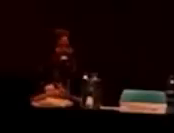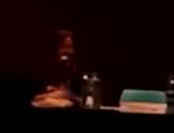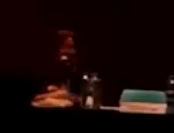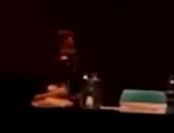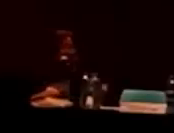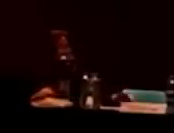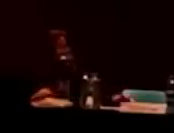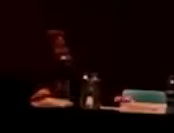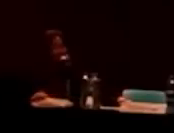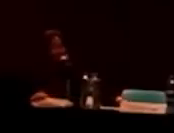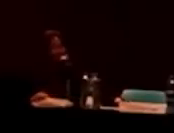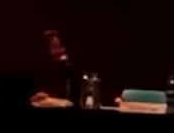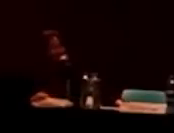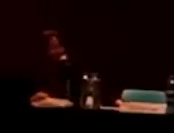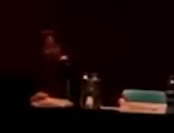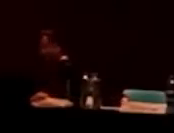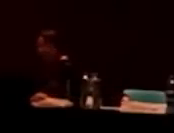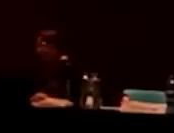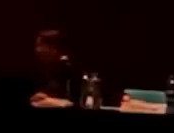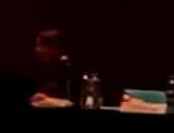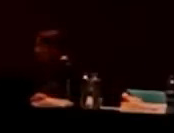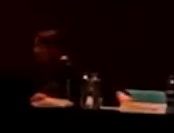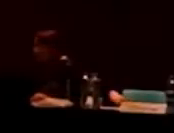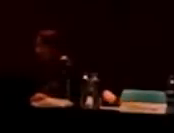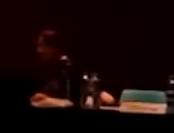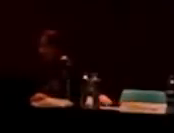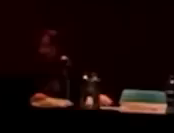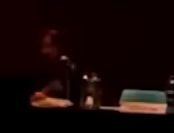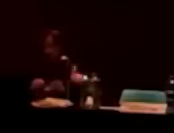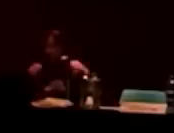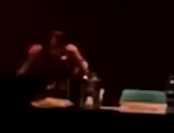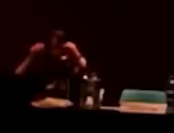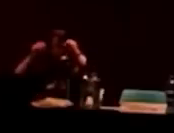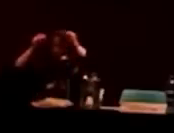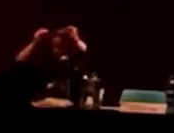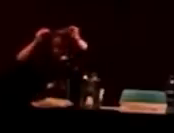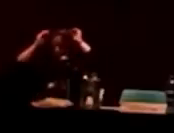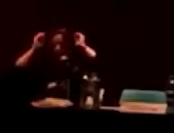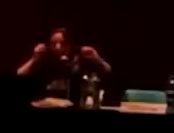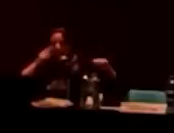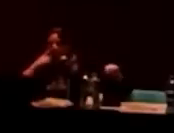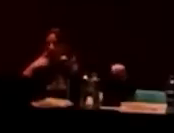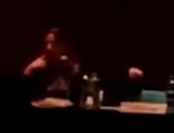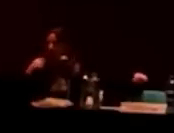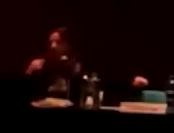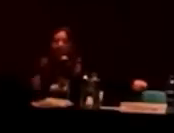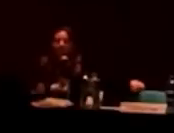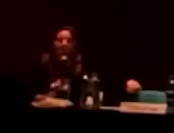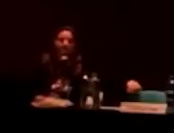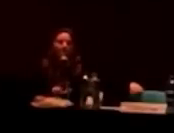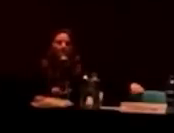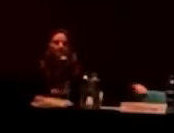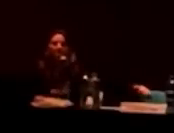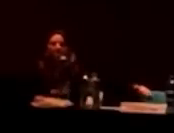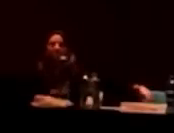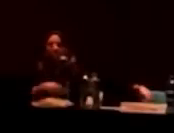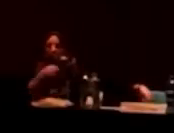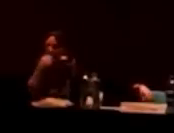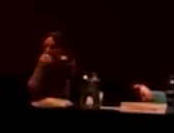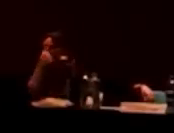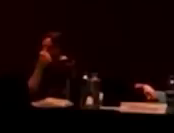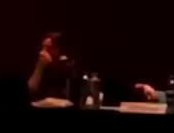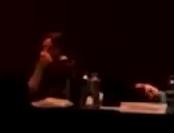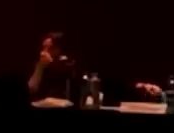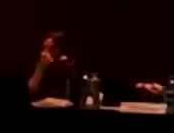del cisen y dice textualmente hice un recorrido a pie en dos ocasiones pero los policías municipales lo intimidaron